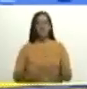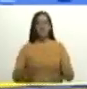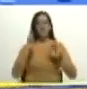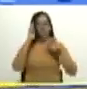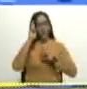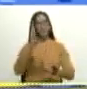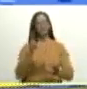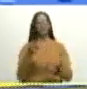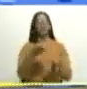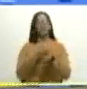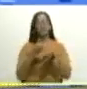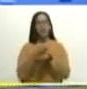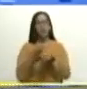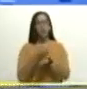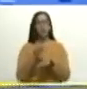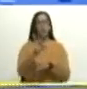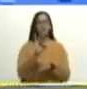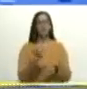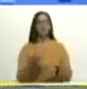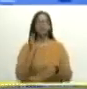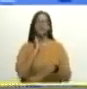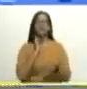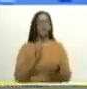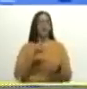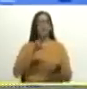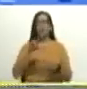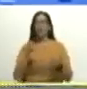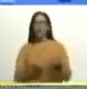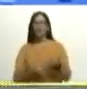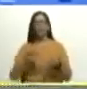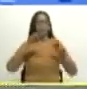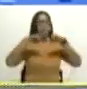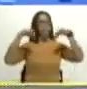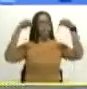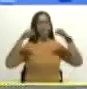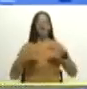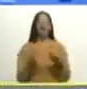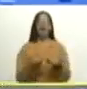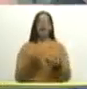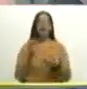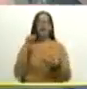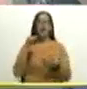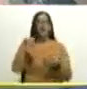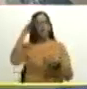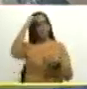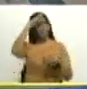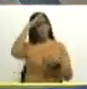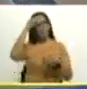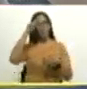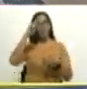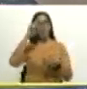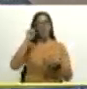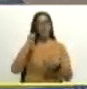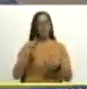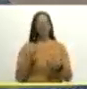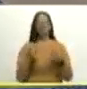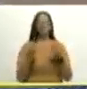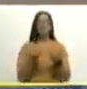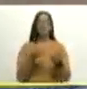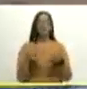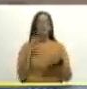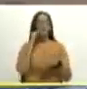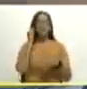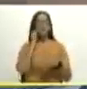respectivos gobernadores, Rafael Lacaba, Luis José Marcano, Ernesto Luna, Alejandro Terán y sus respectivos